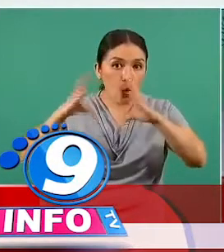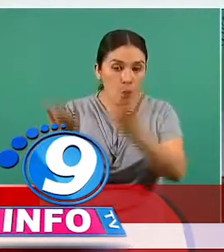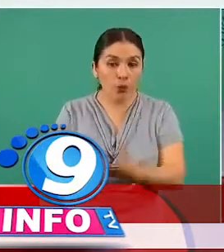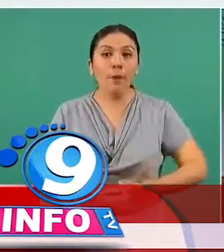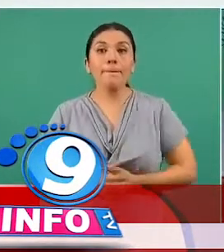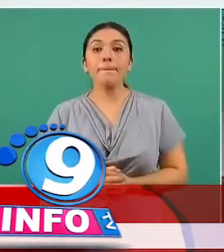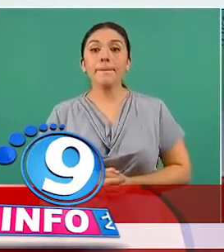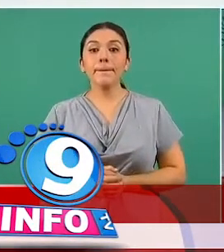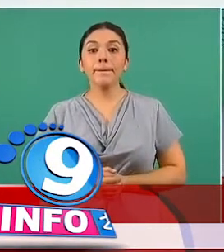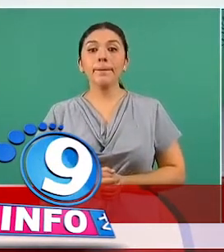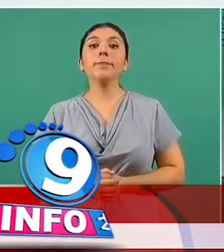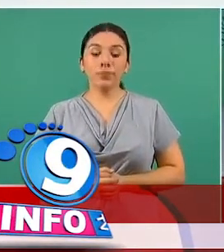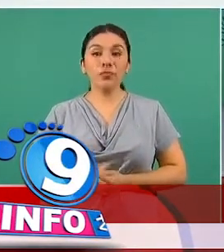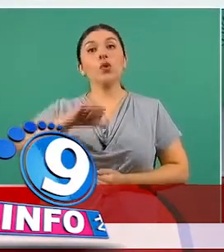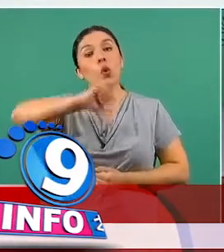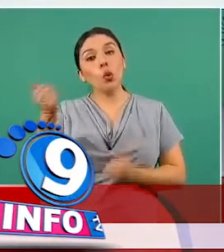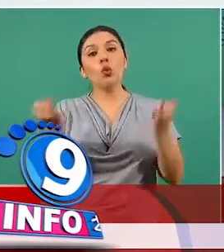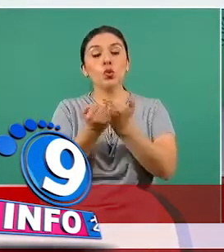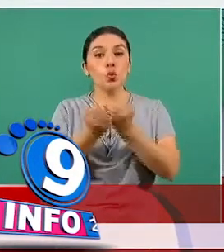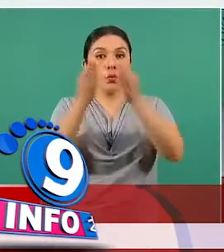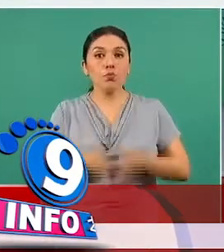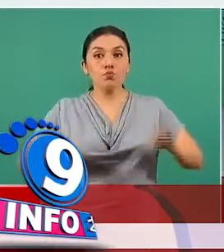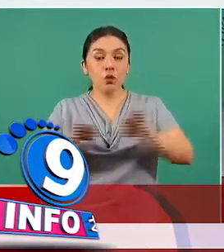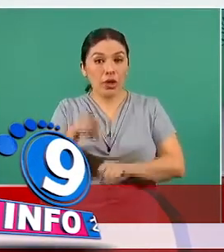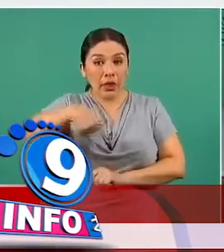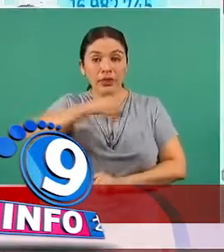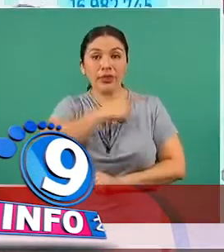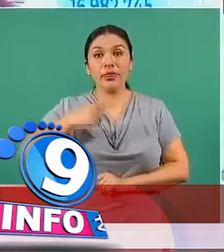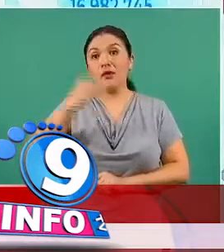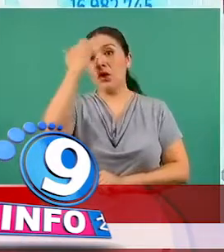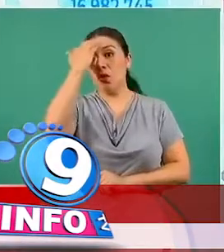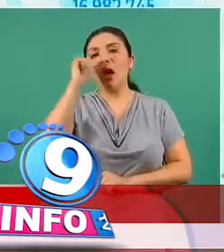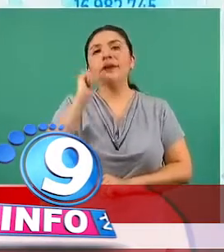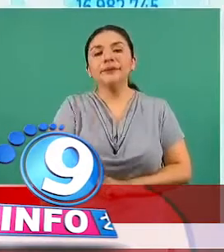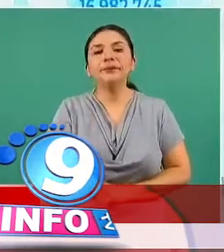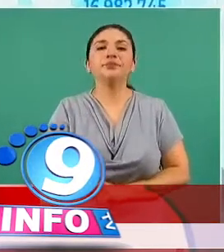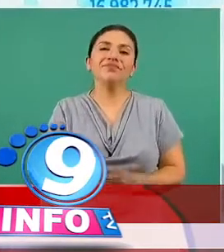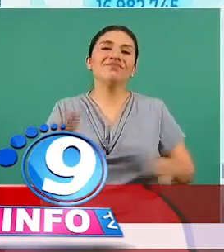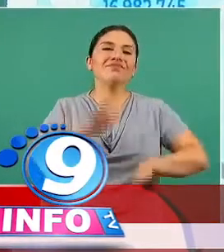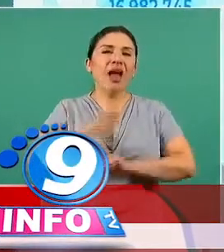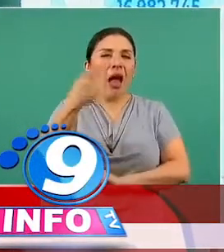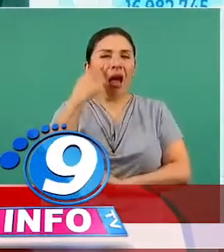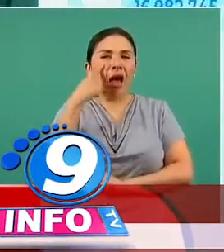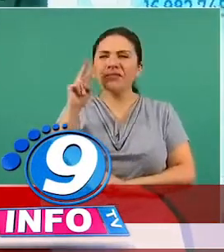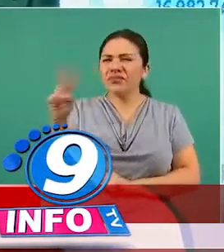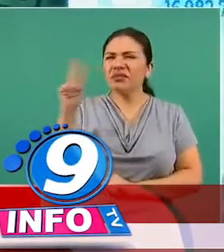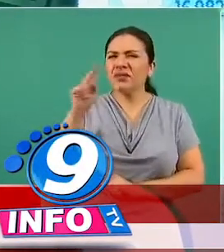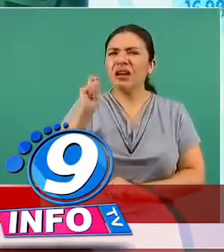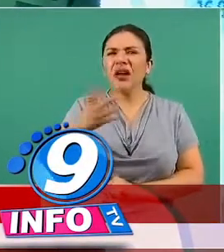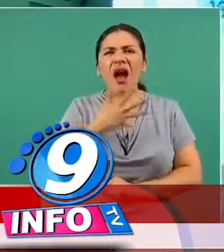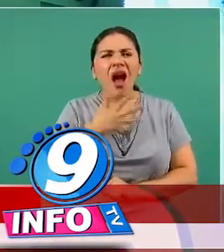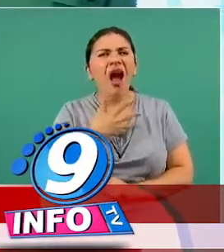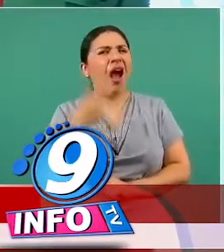soberanos. Y lo otro también que es importante que la población sepa, sobre todo porque, como hemos visto recientemente,